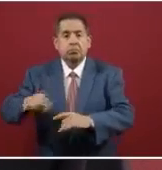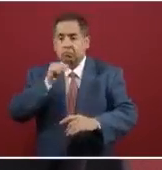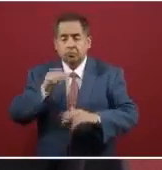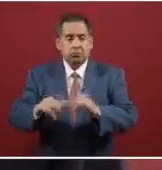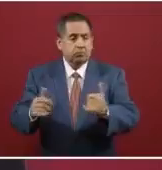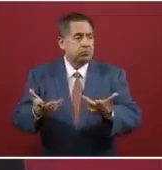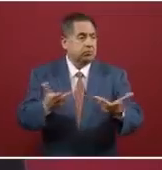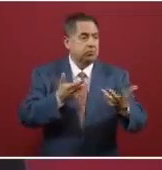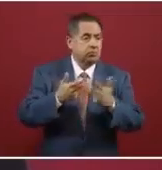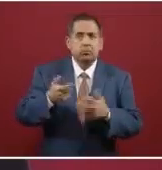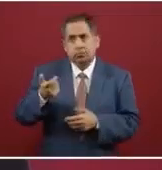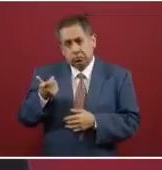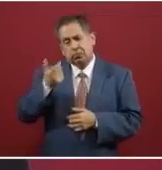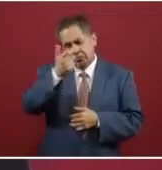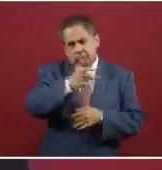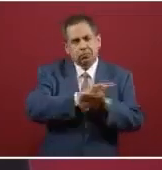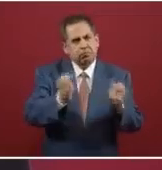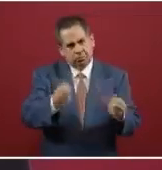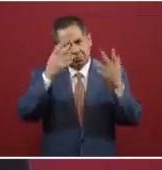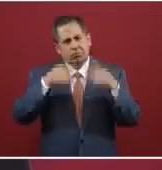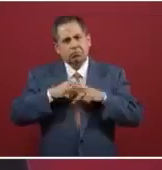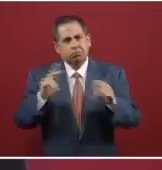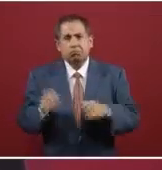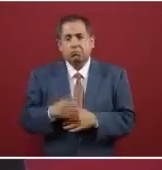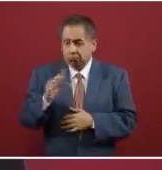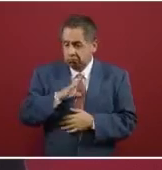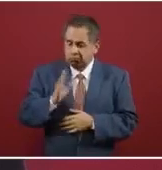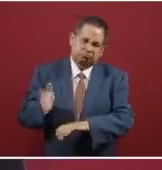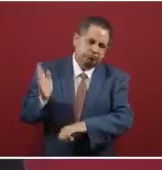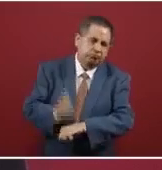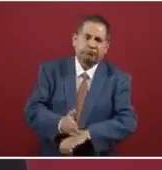con qué comprar su inocencia. Todo eso va a cambiar